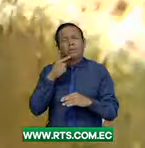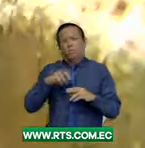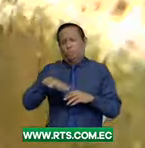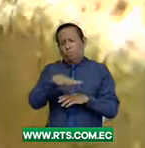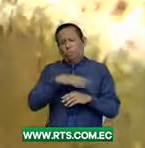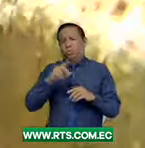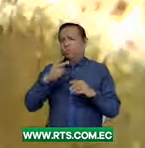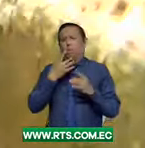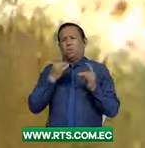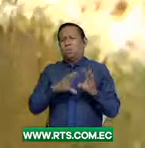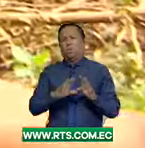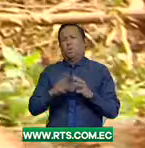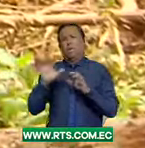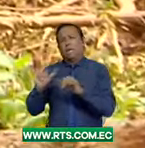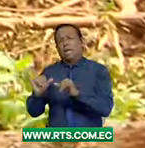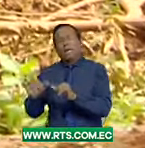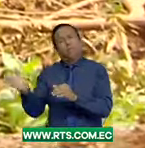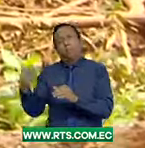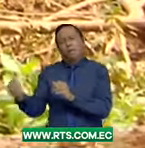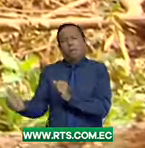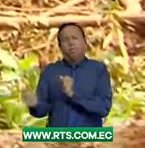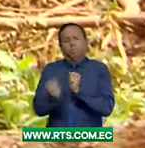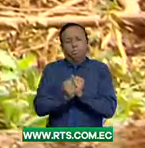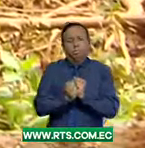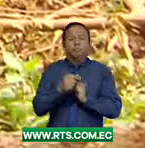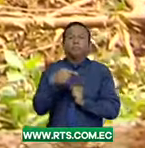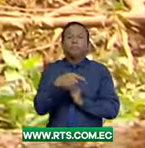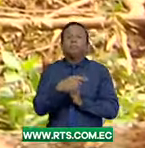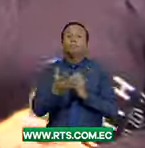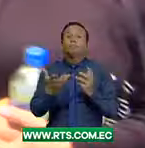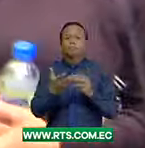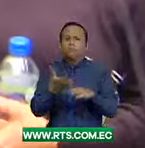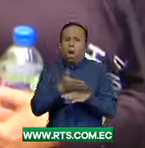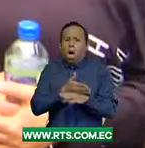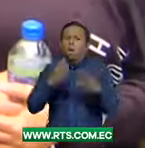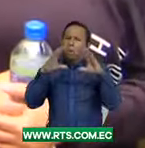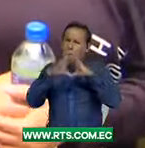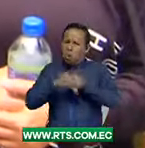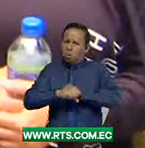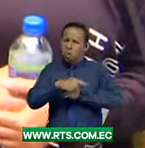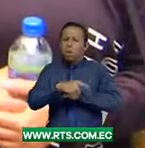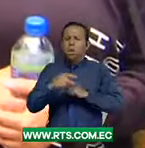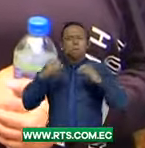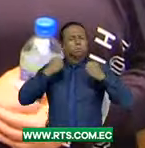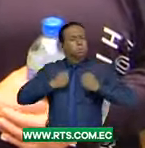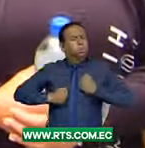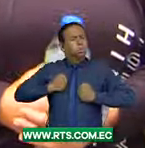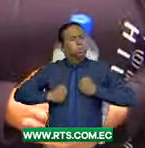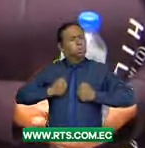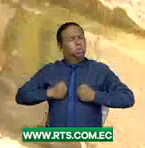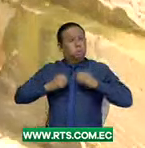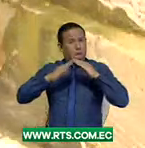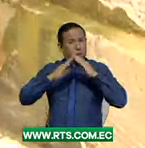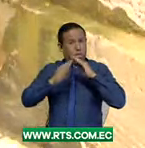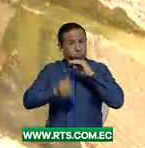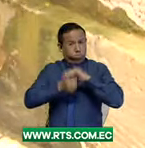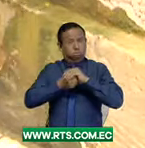Llovía a cántaros y Leyce se bañaba como todas las noches antes de irse a dormir. Pero una